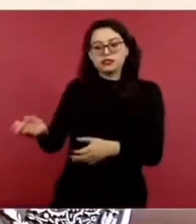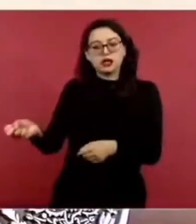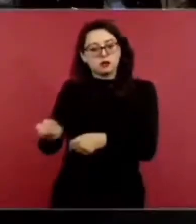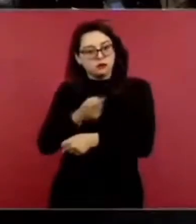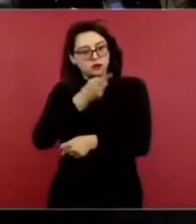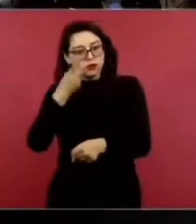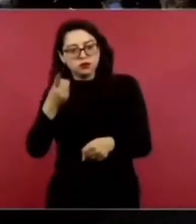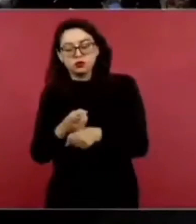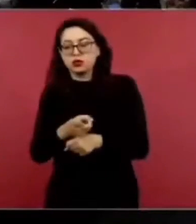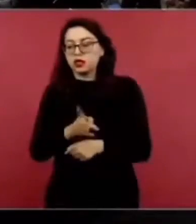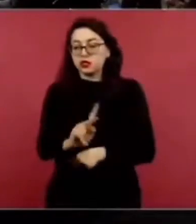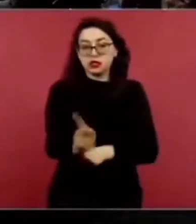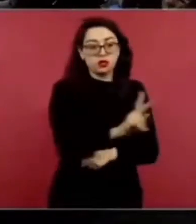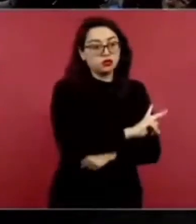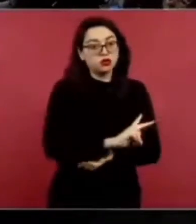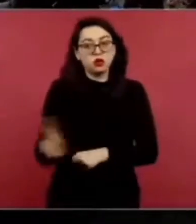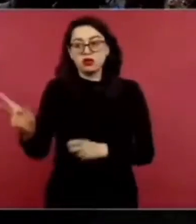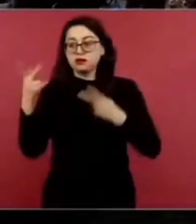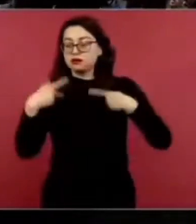todos